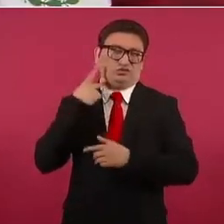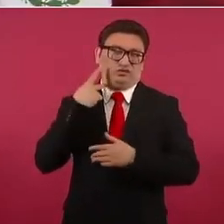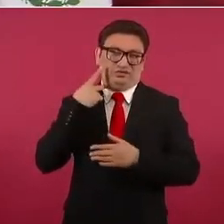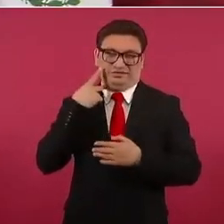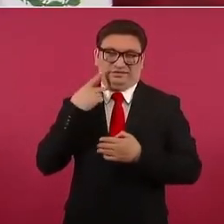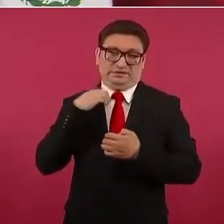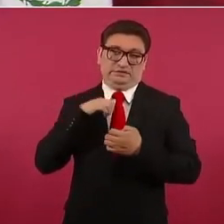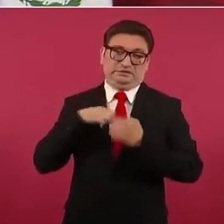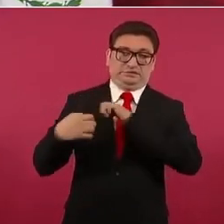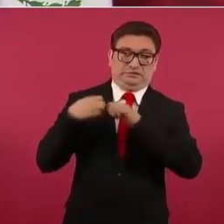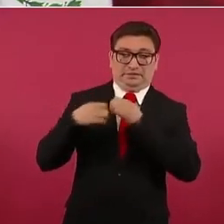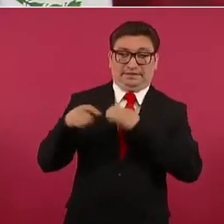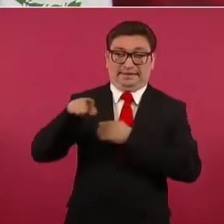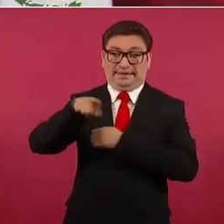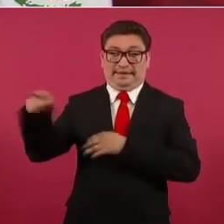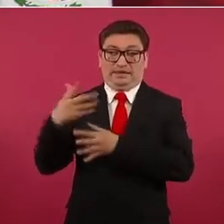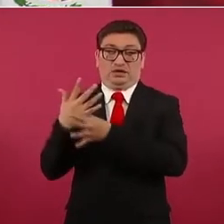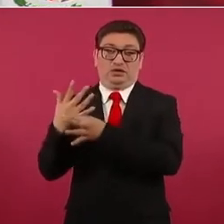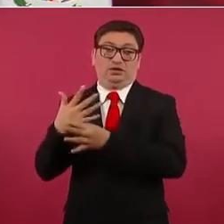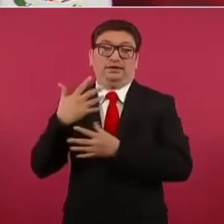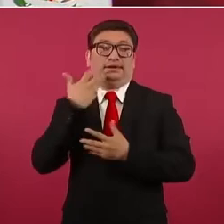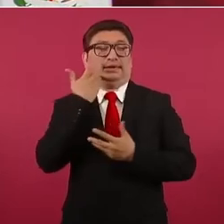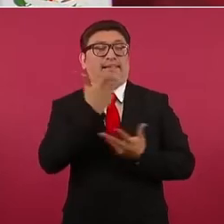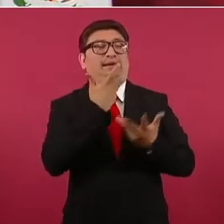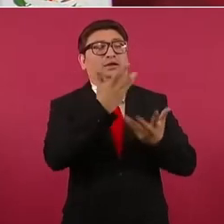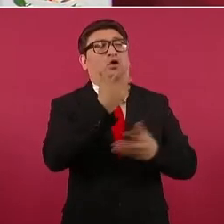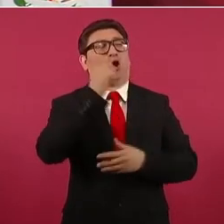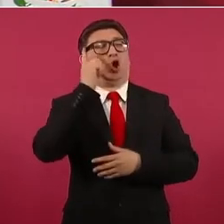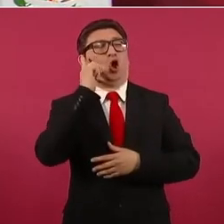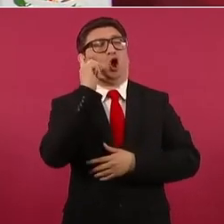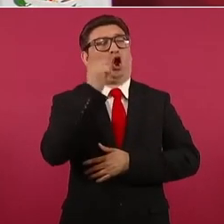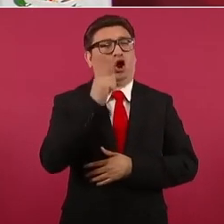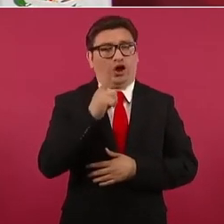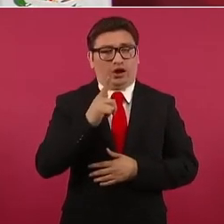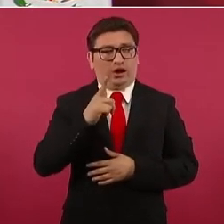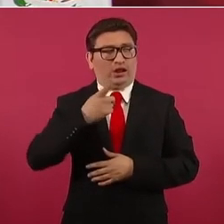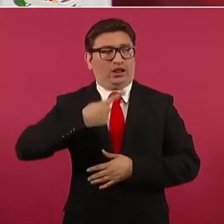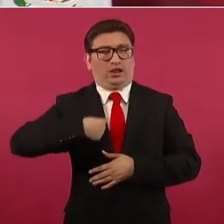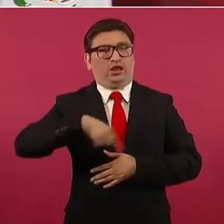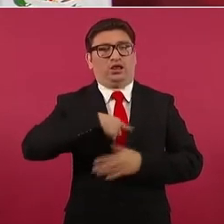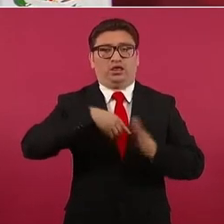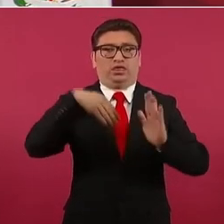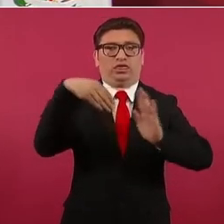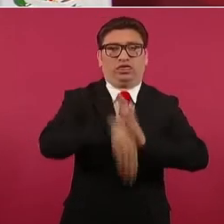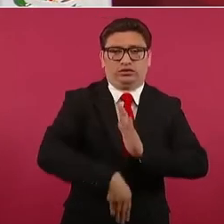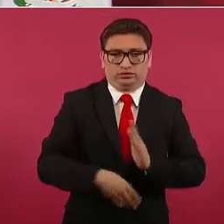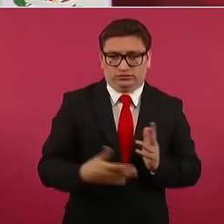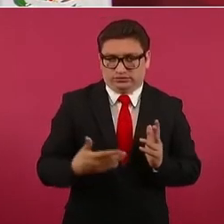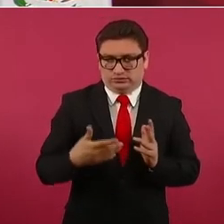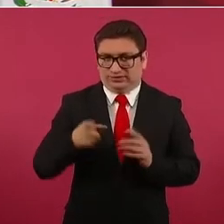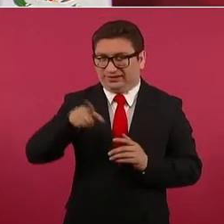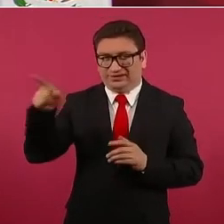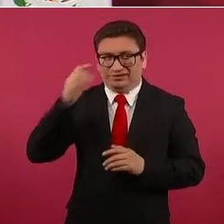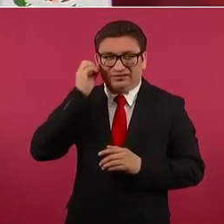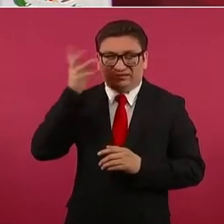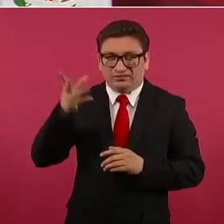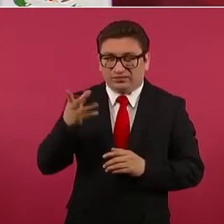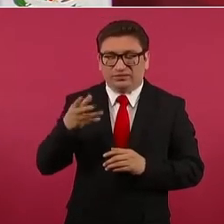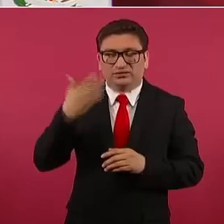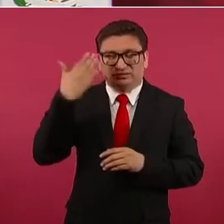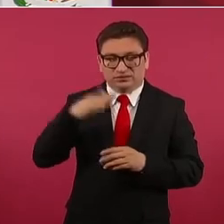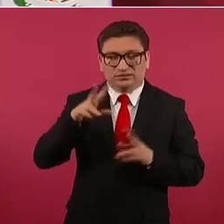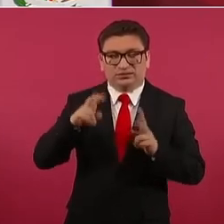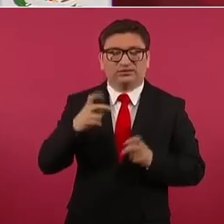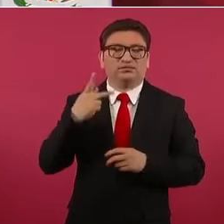quisieran que nos fuera mal. Se olvidan de que en política cuenta